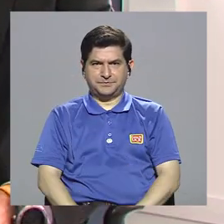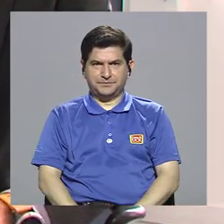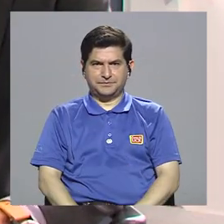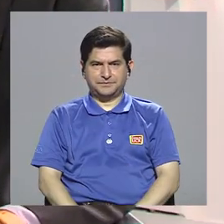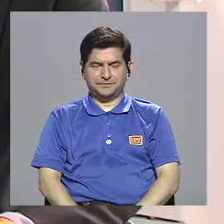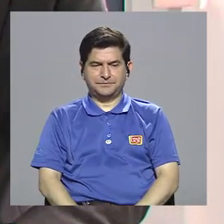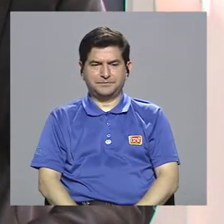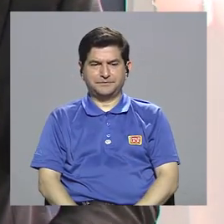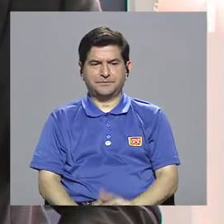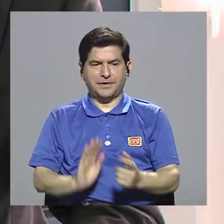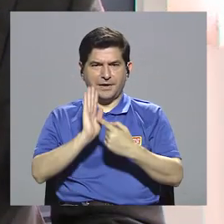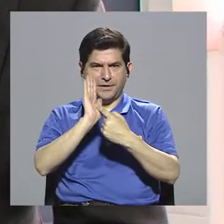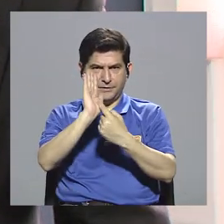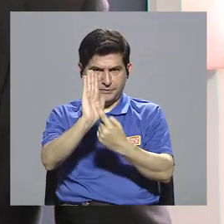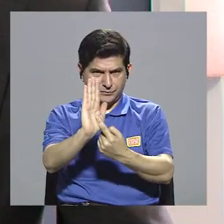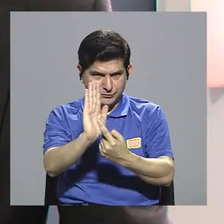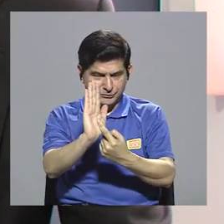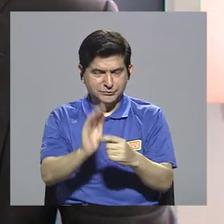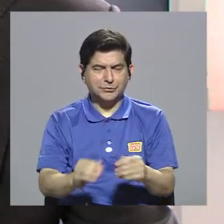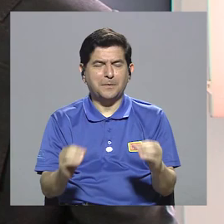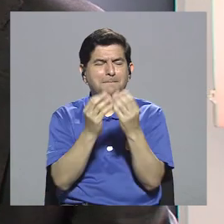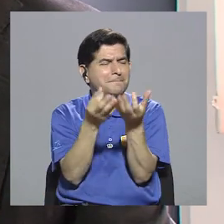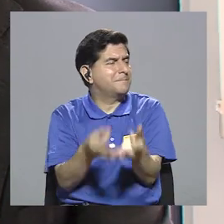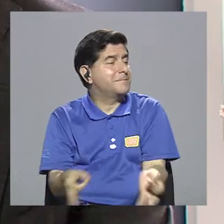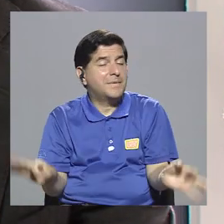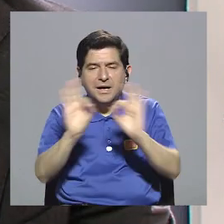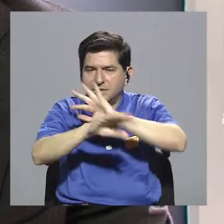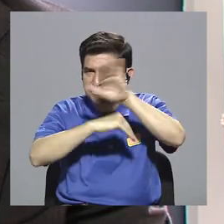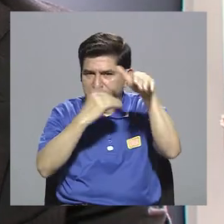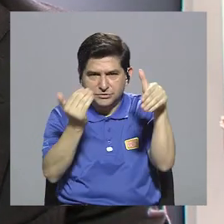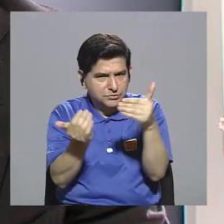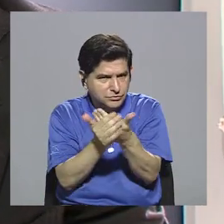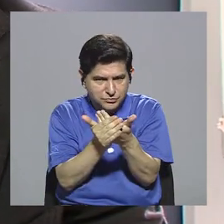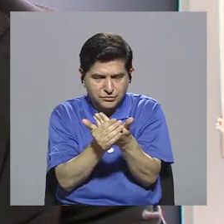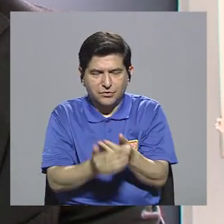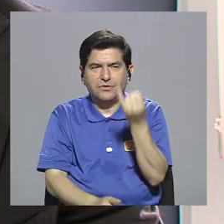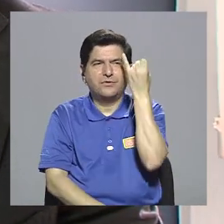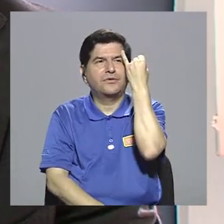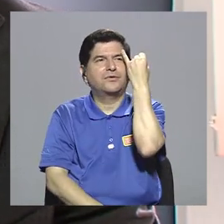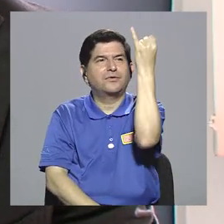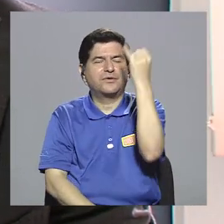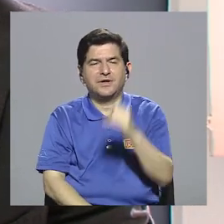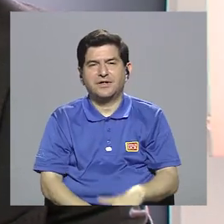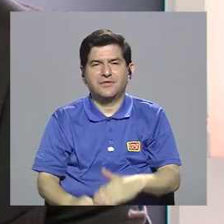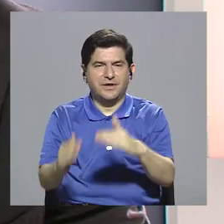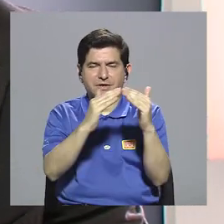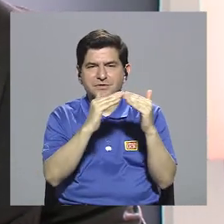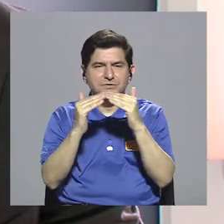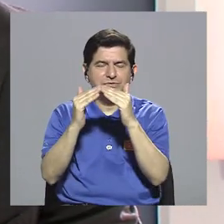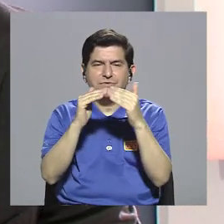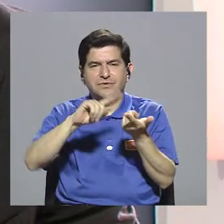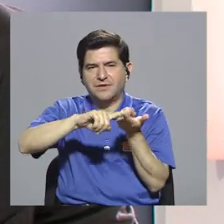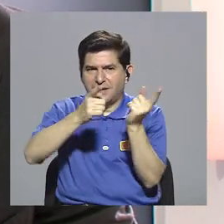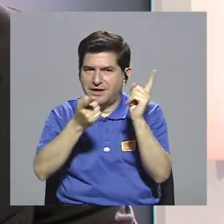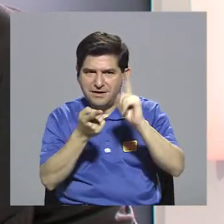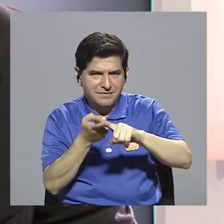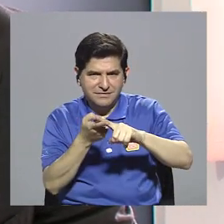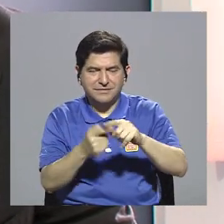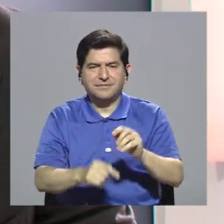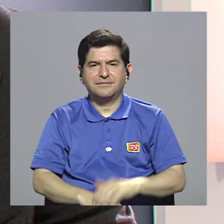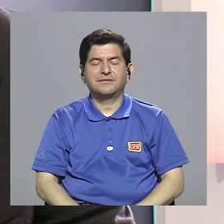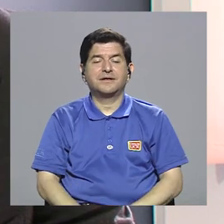señalar que lo más fundamental en buena iniciativa como ciudad amigable es